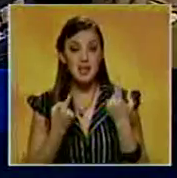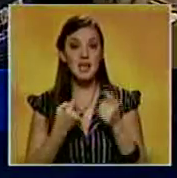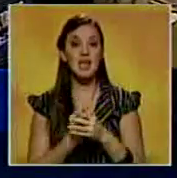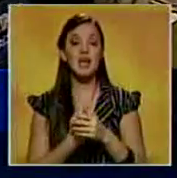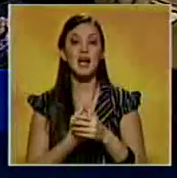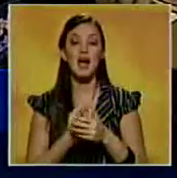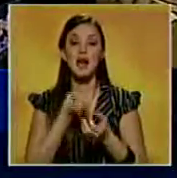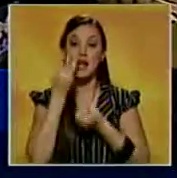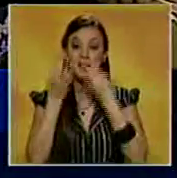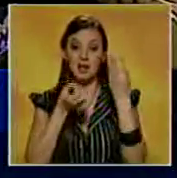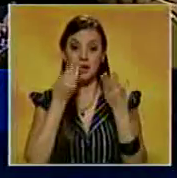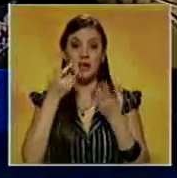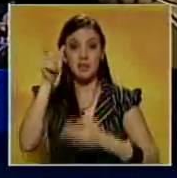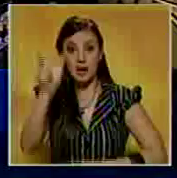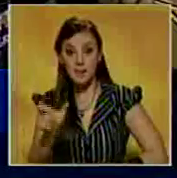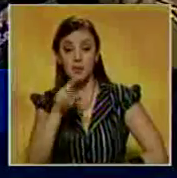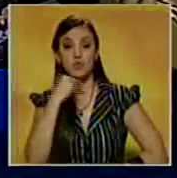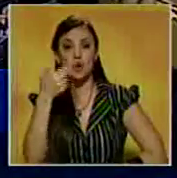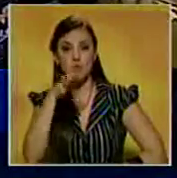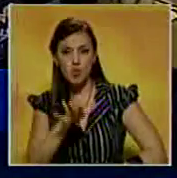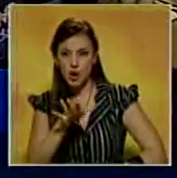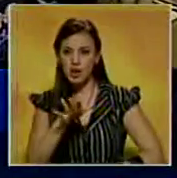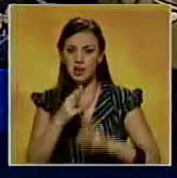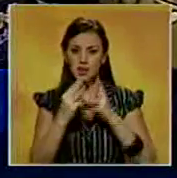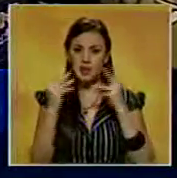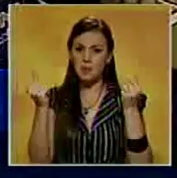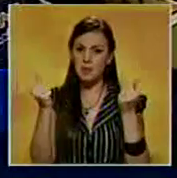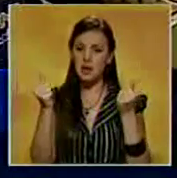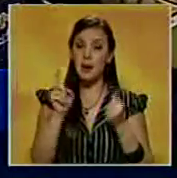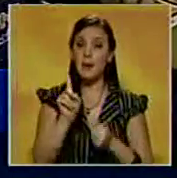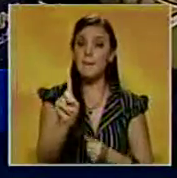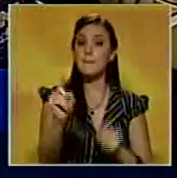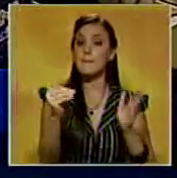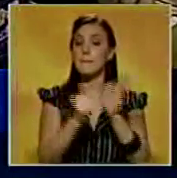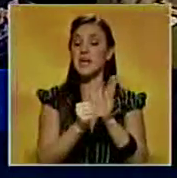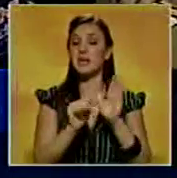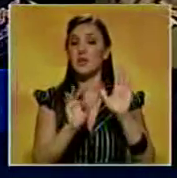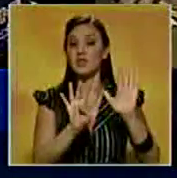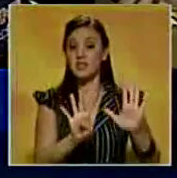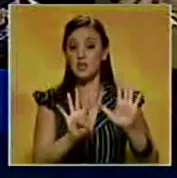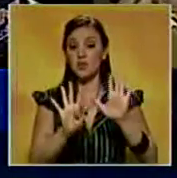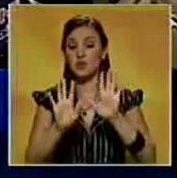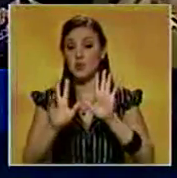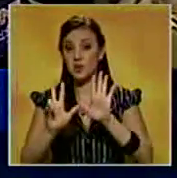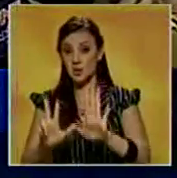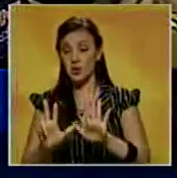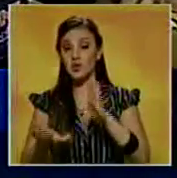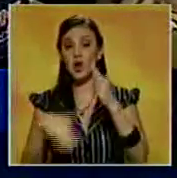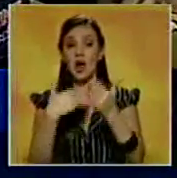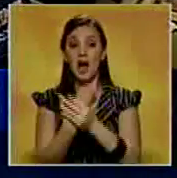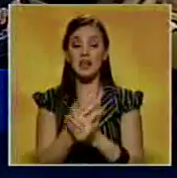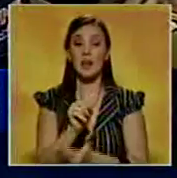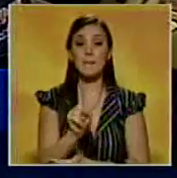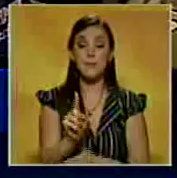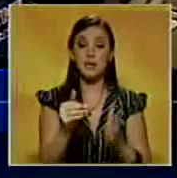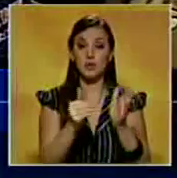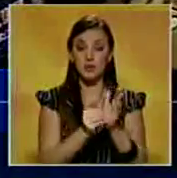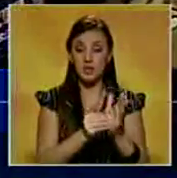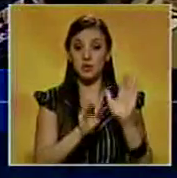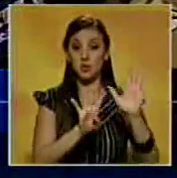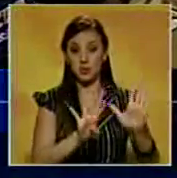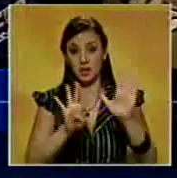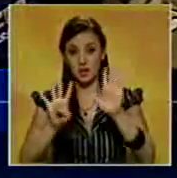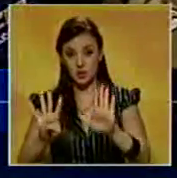a la declaratoria de la persona muerta desaparecida de 1958 embargo, a 1998. El artículo